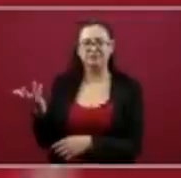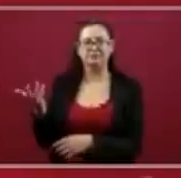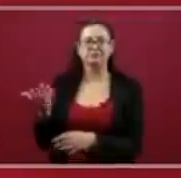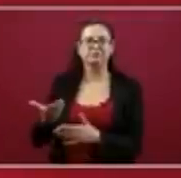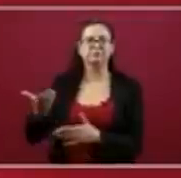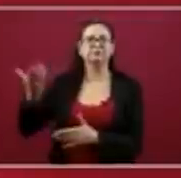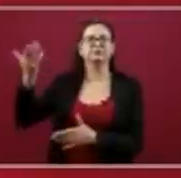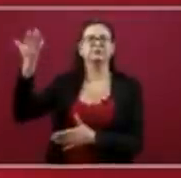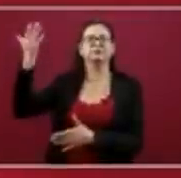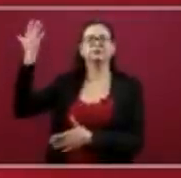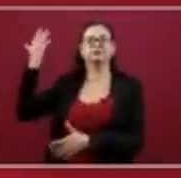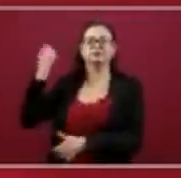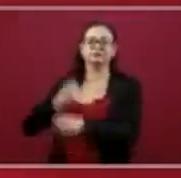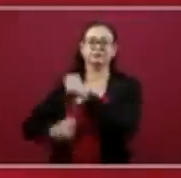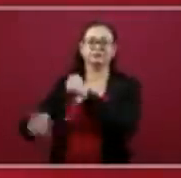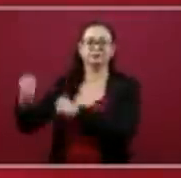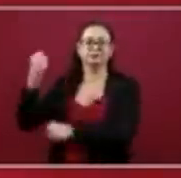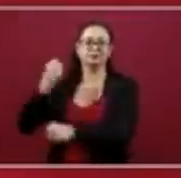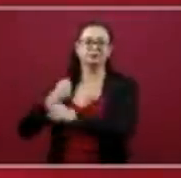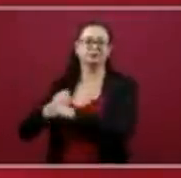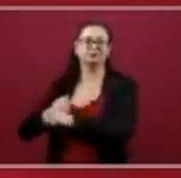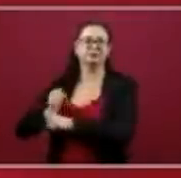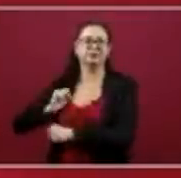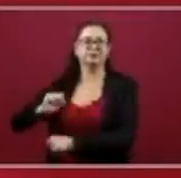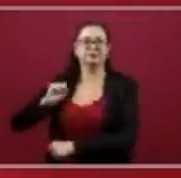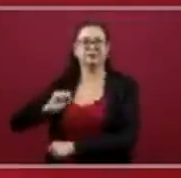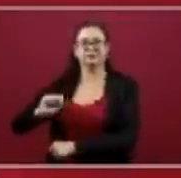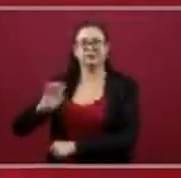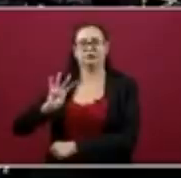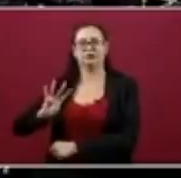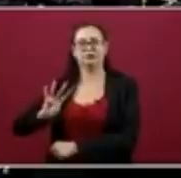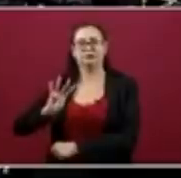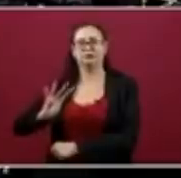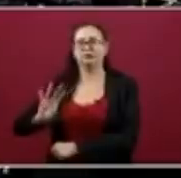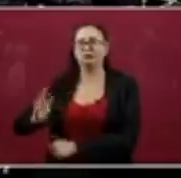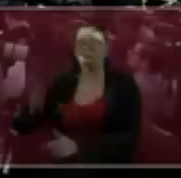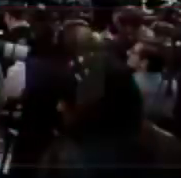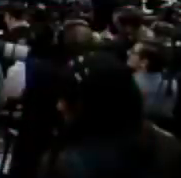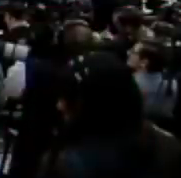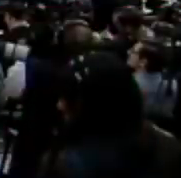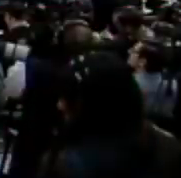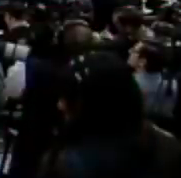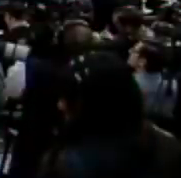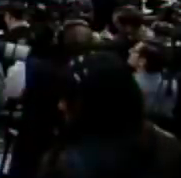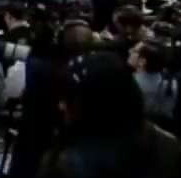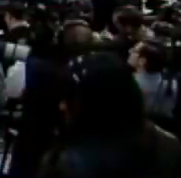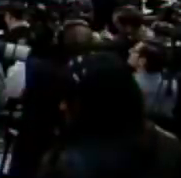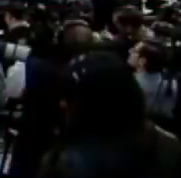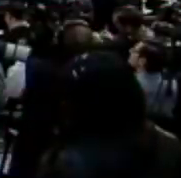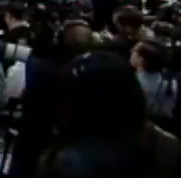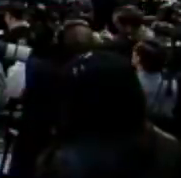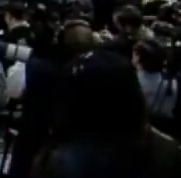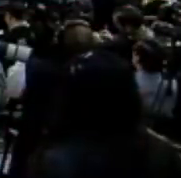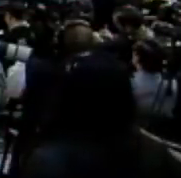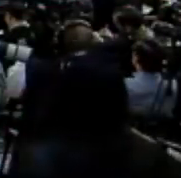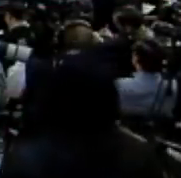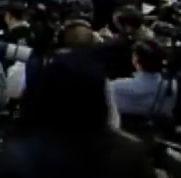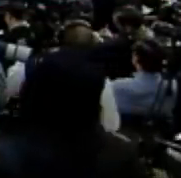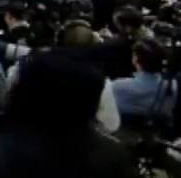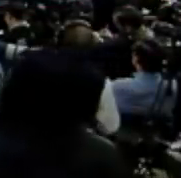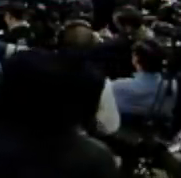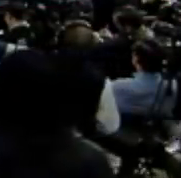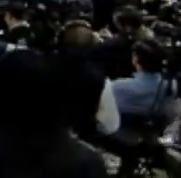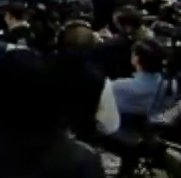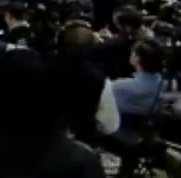datan de mediados del siglo XIX, desde el